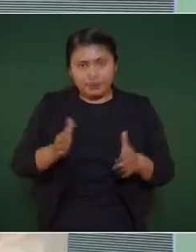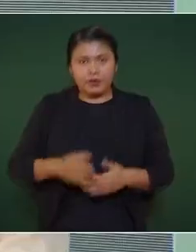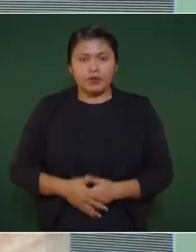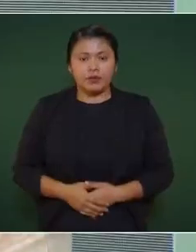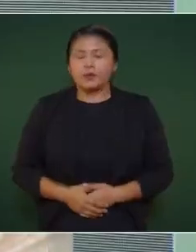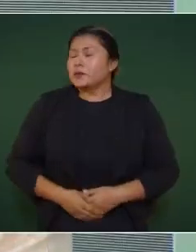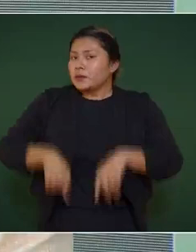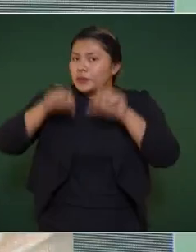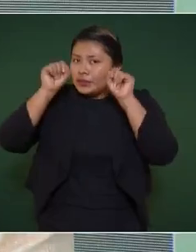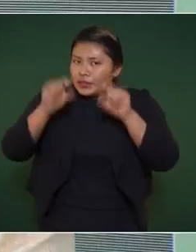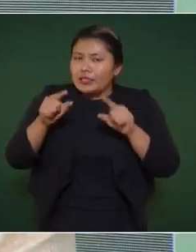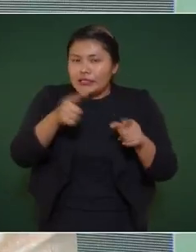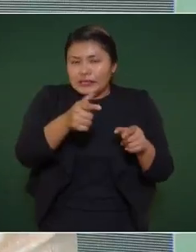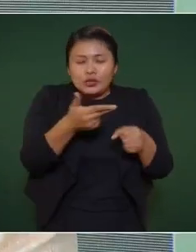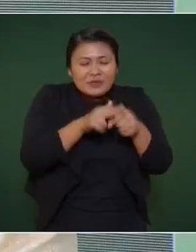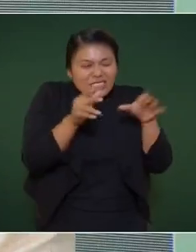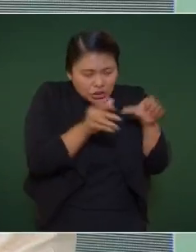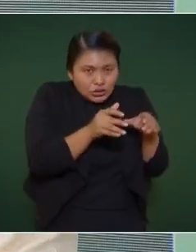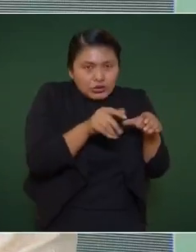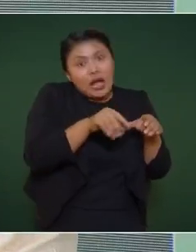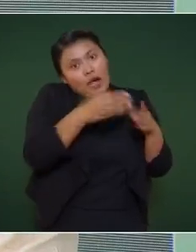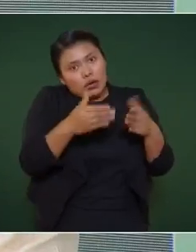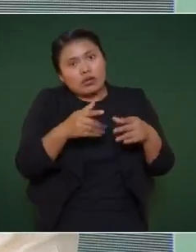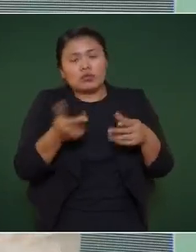de los hospitales.